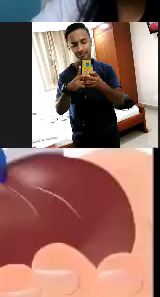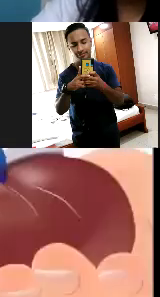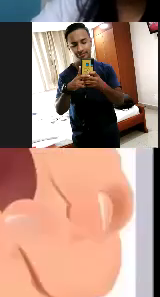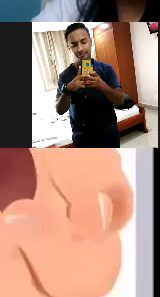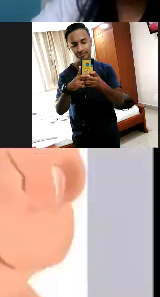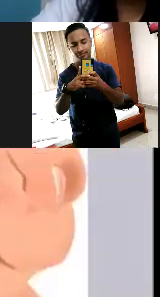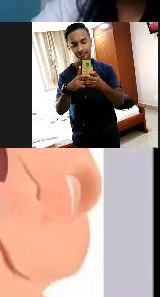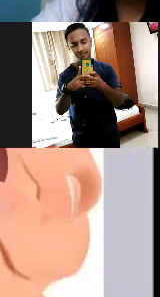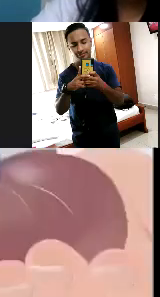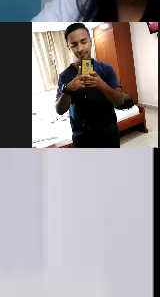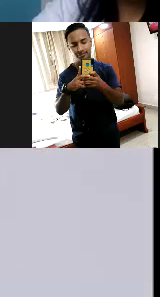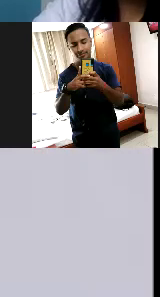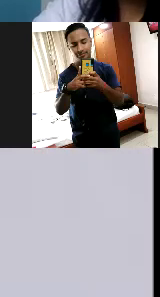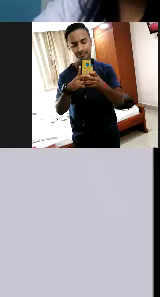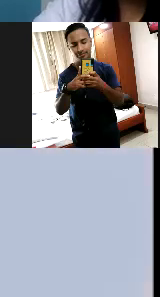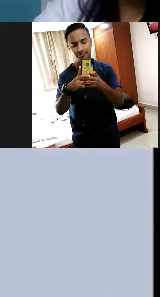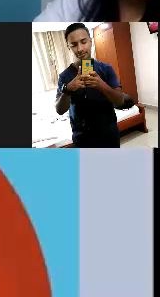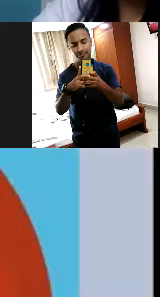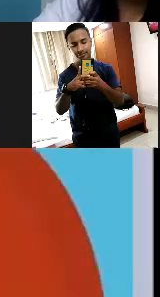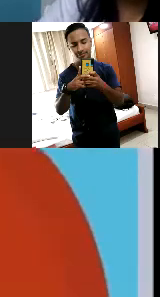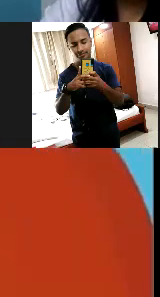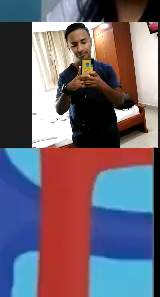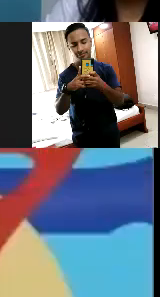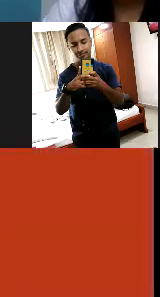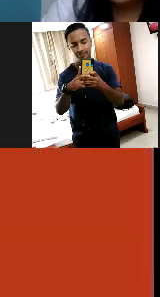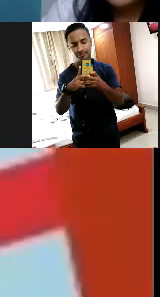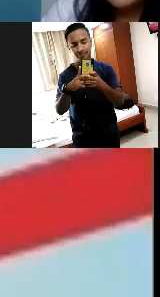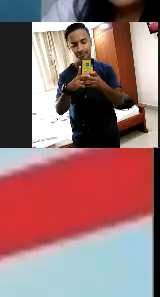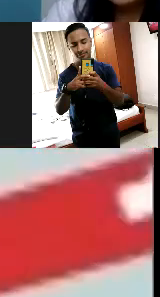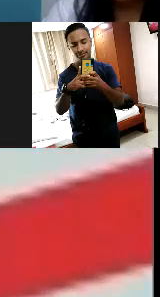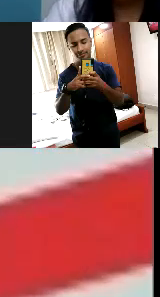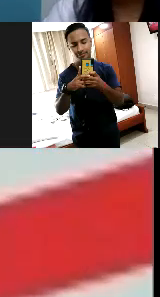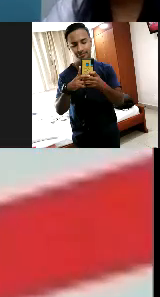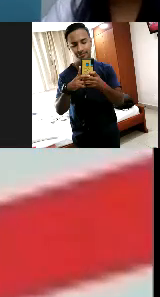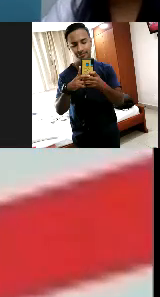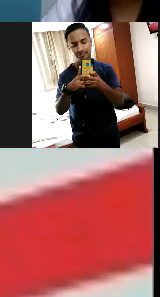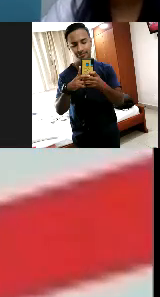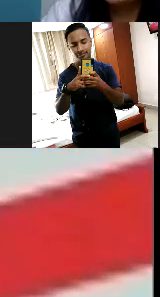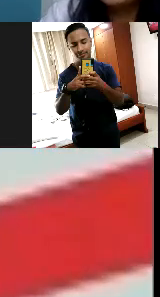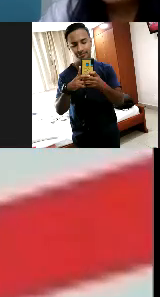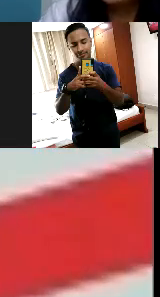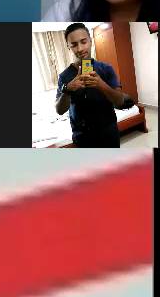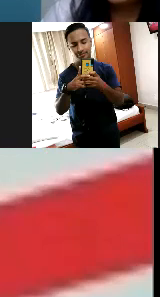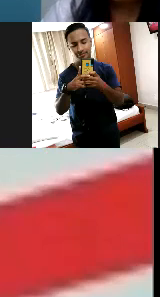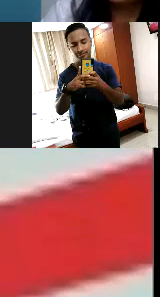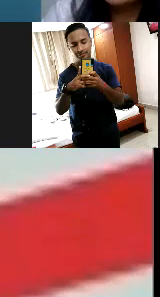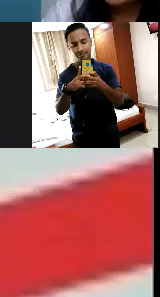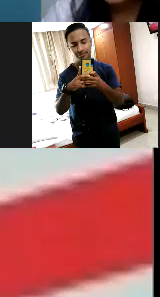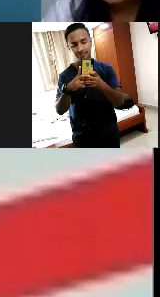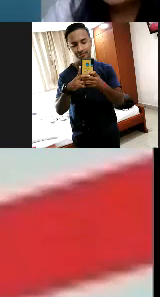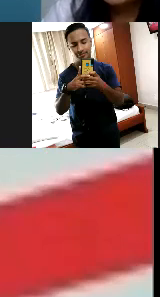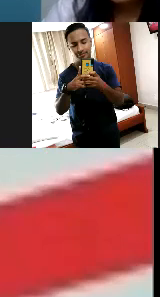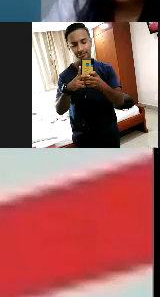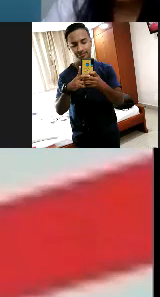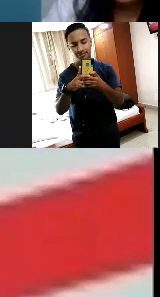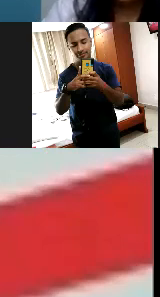ser por una fístula arteriovenosa, que es la conexión anormal entre una arteria y una